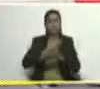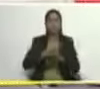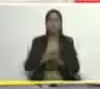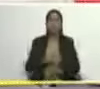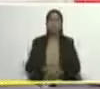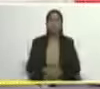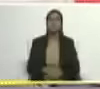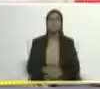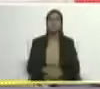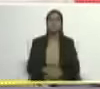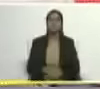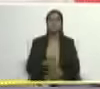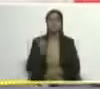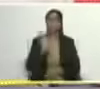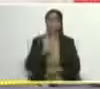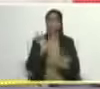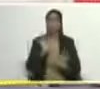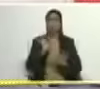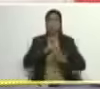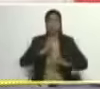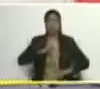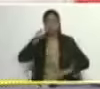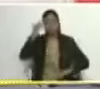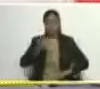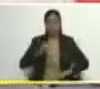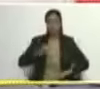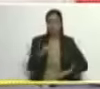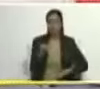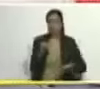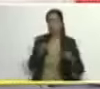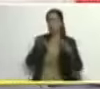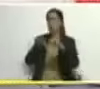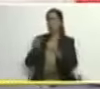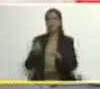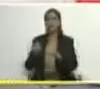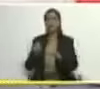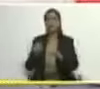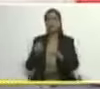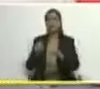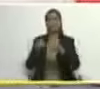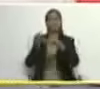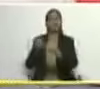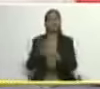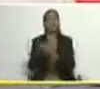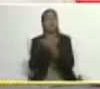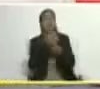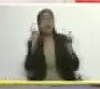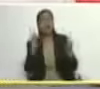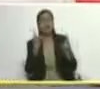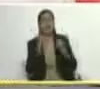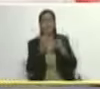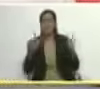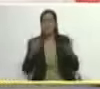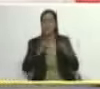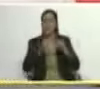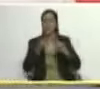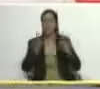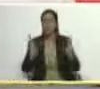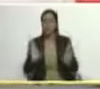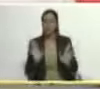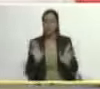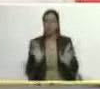con intervenciones militares o policiales que va a llegar la democracia, la libertad y la paz y la